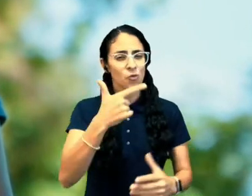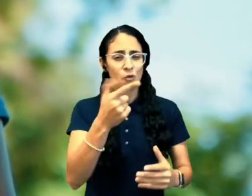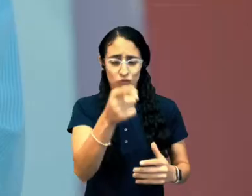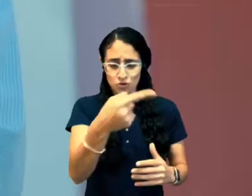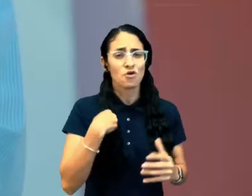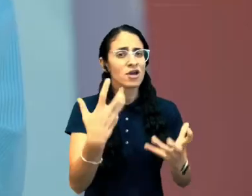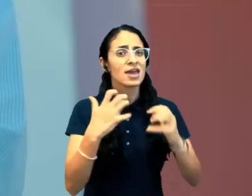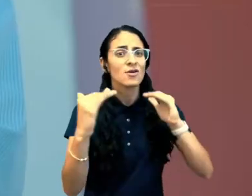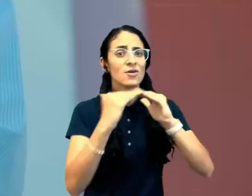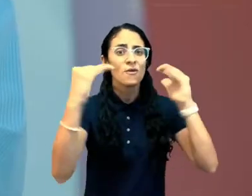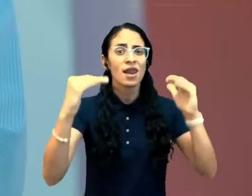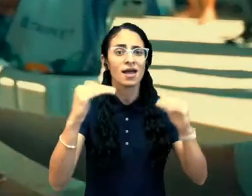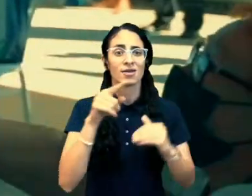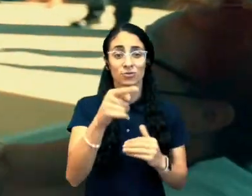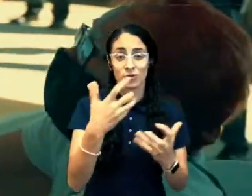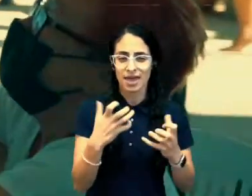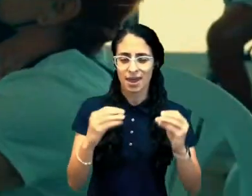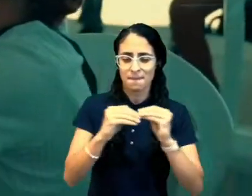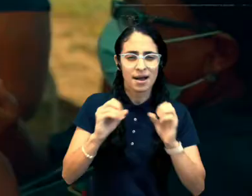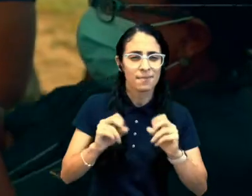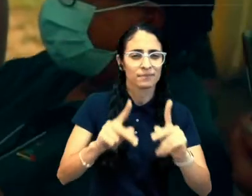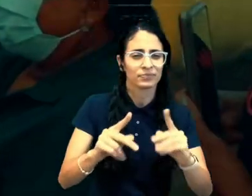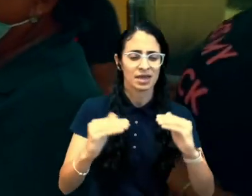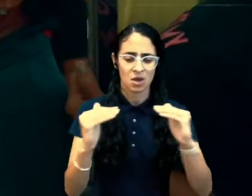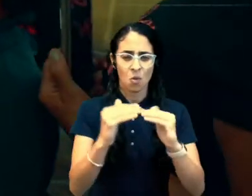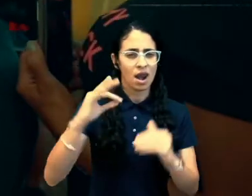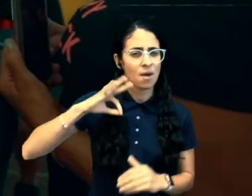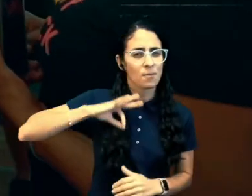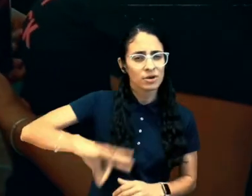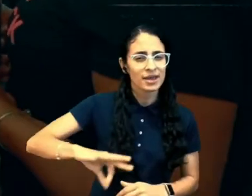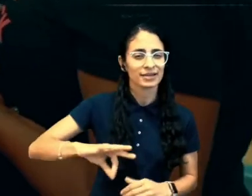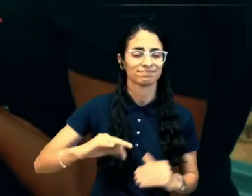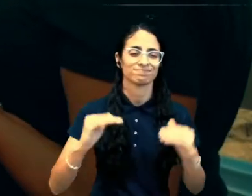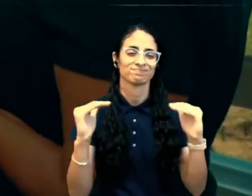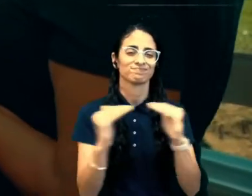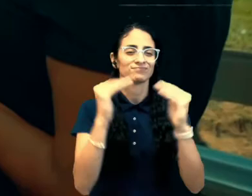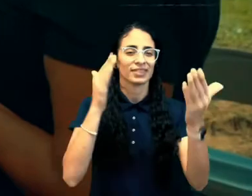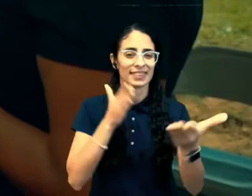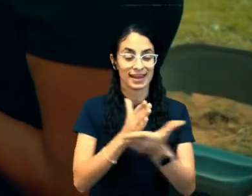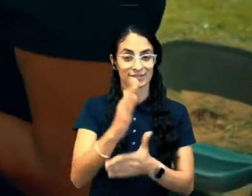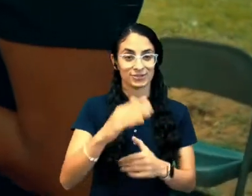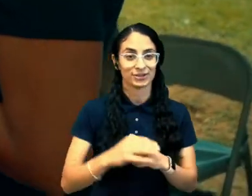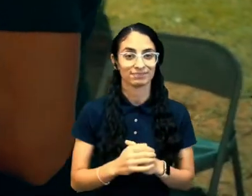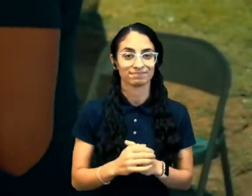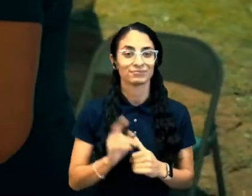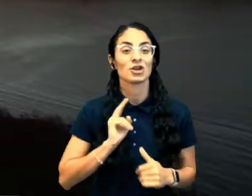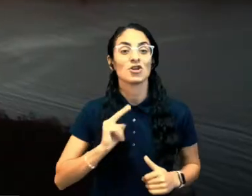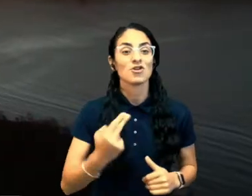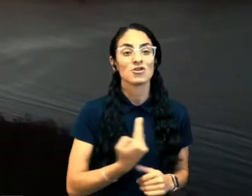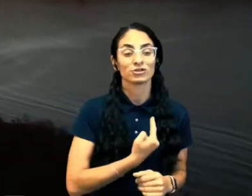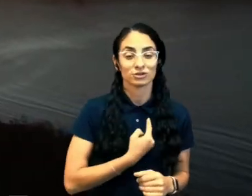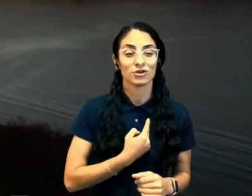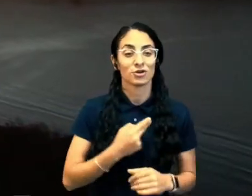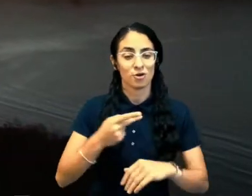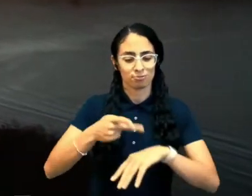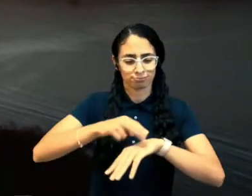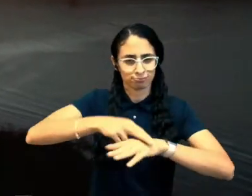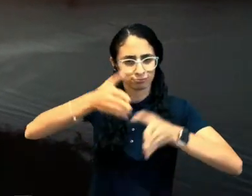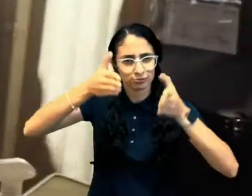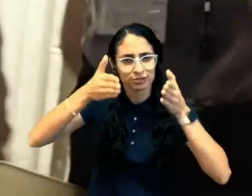a la igualdad. La igualdad de oportunidades, la igualdad de beneficios y la igualdad de derechos. Nosotros,